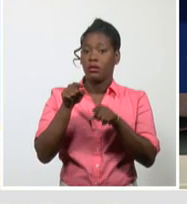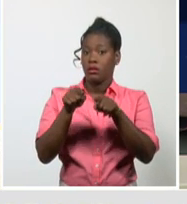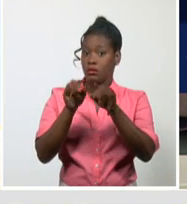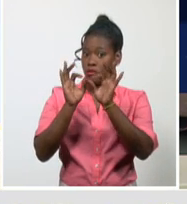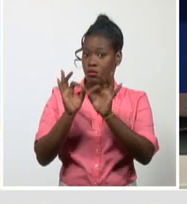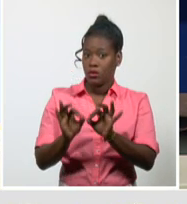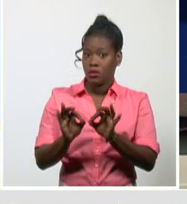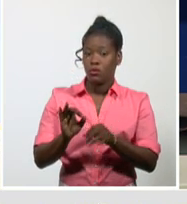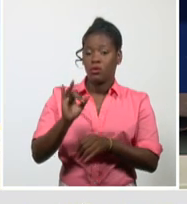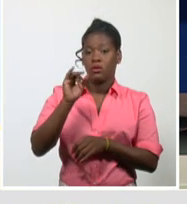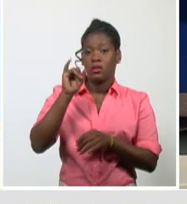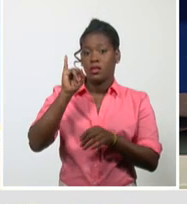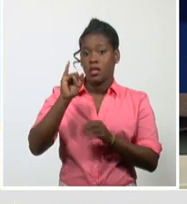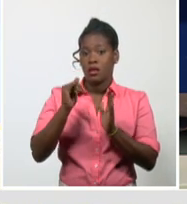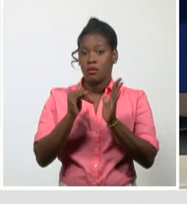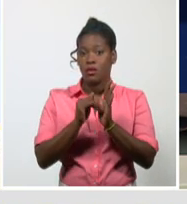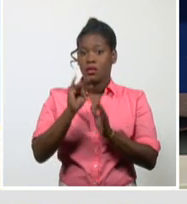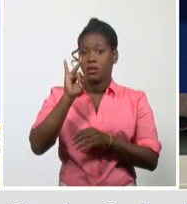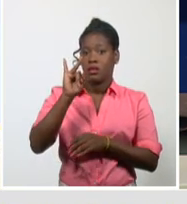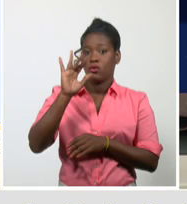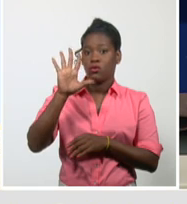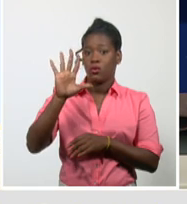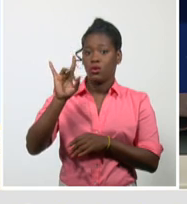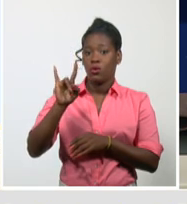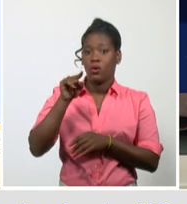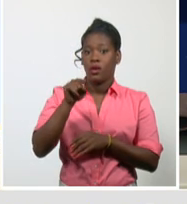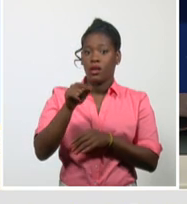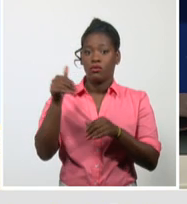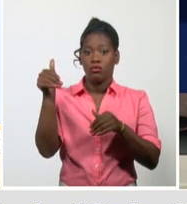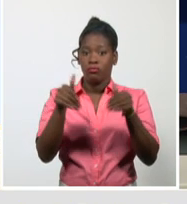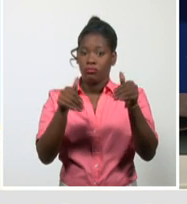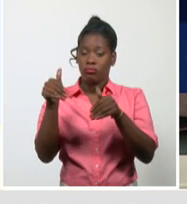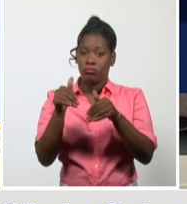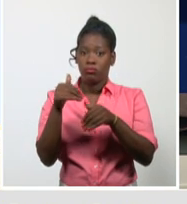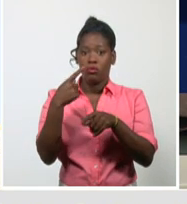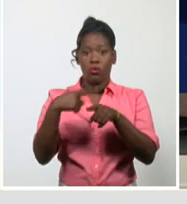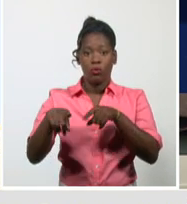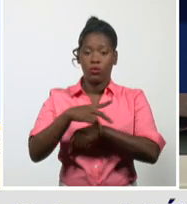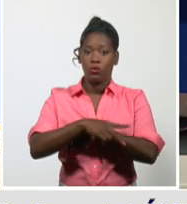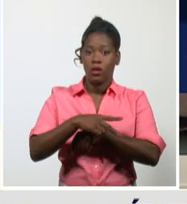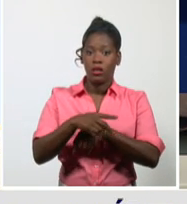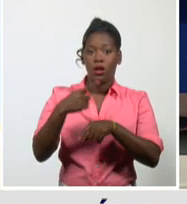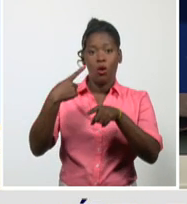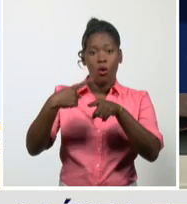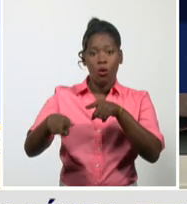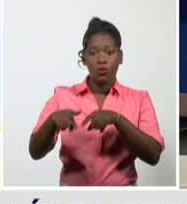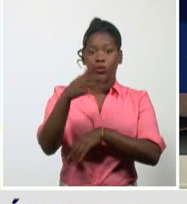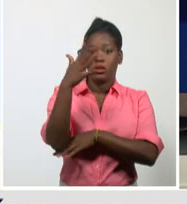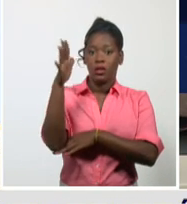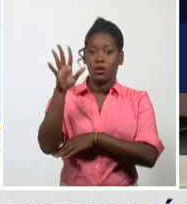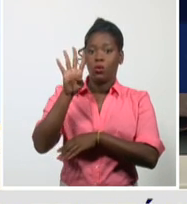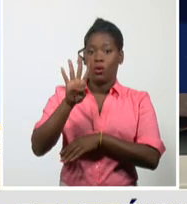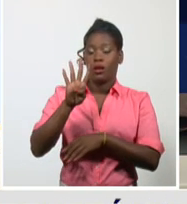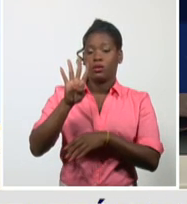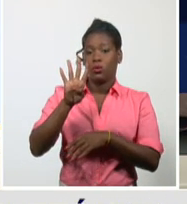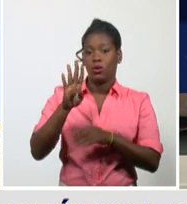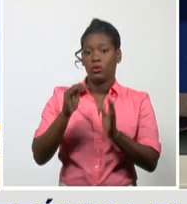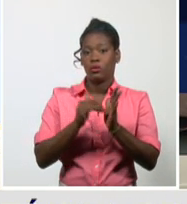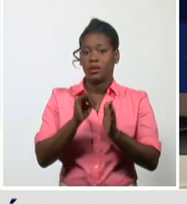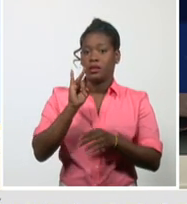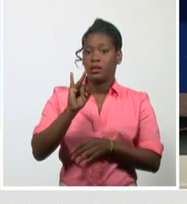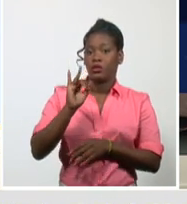6.759 son emigrados y 4.771 son extranjeros. En cuanto a los extranjeros hospedados